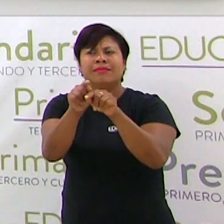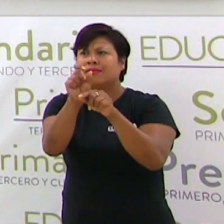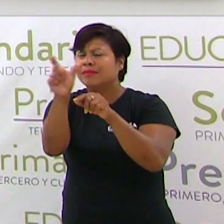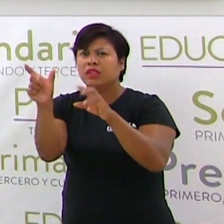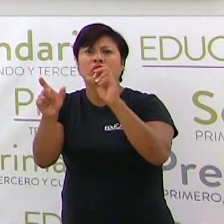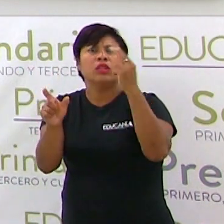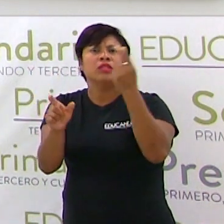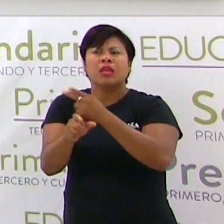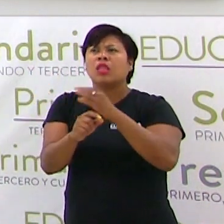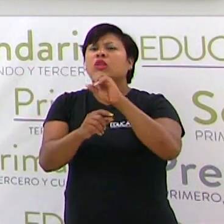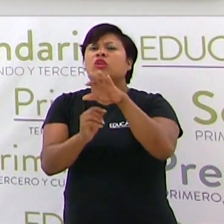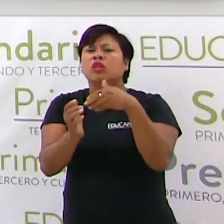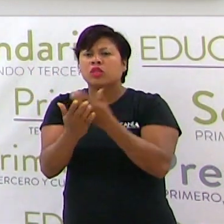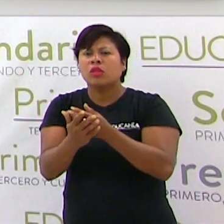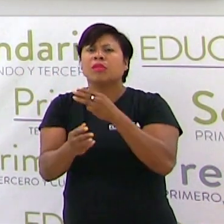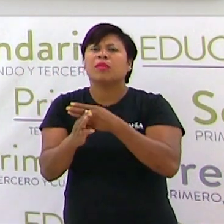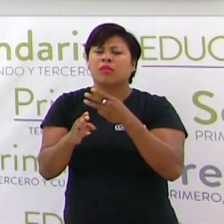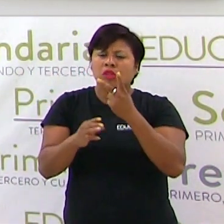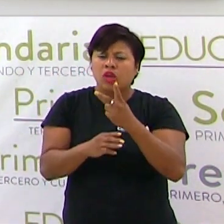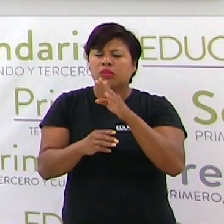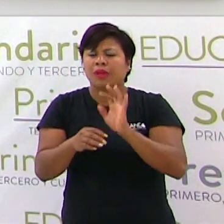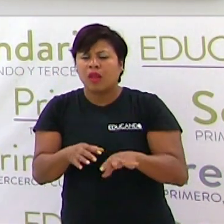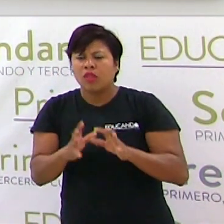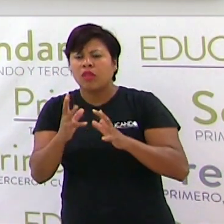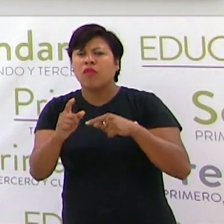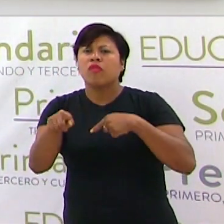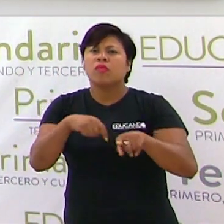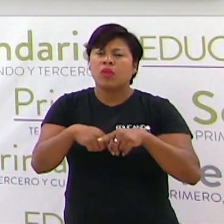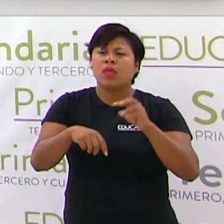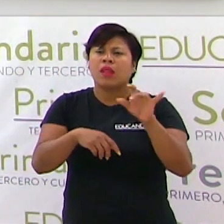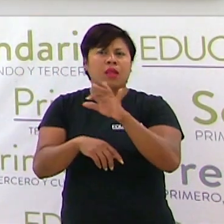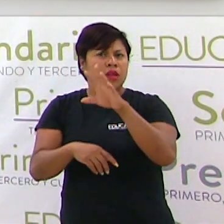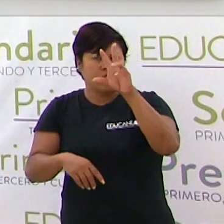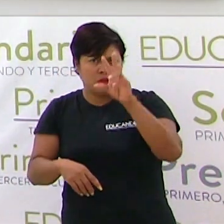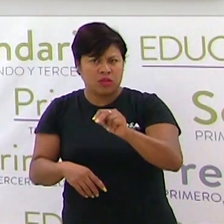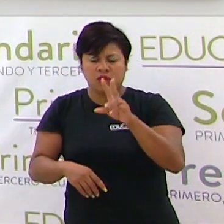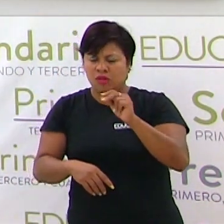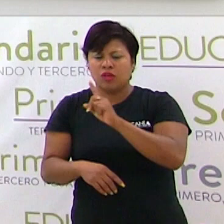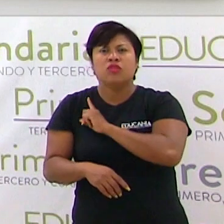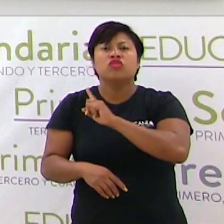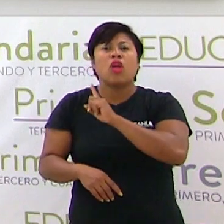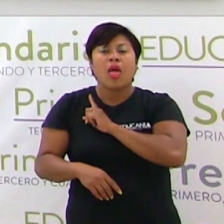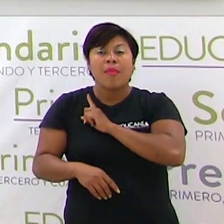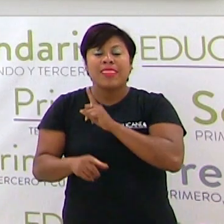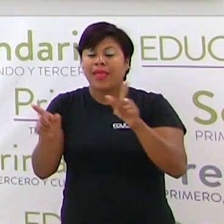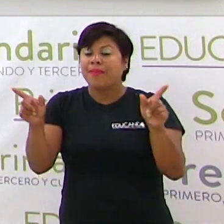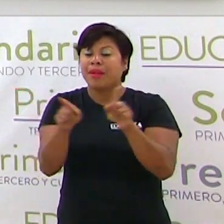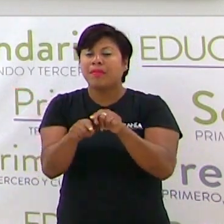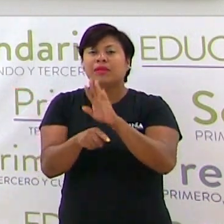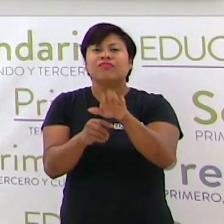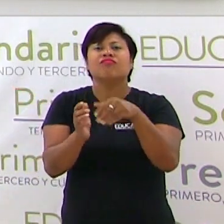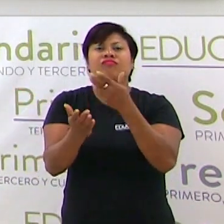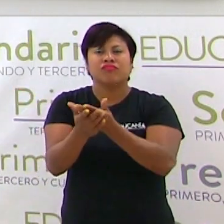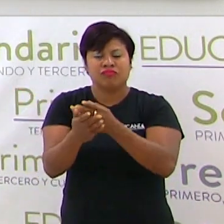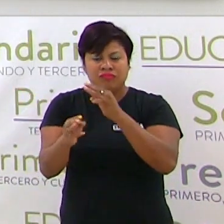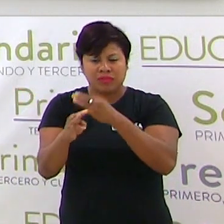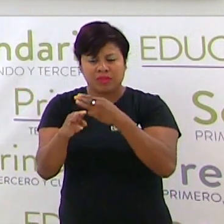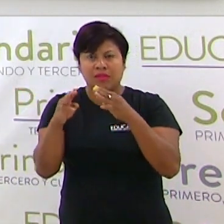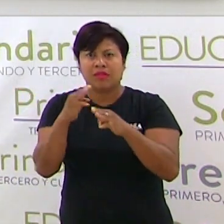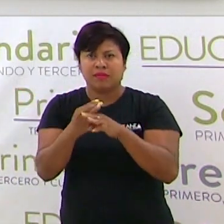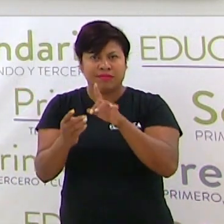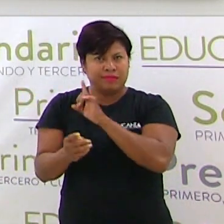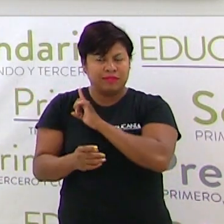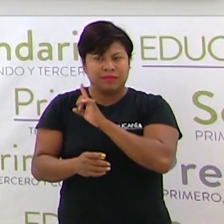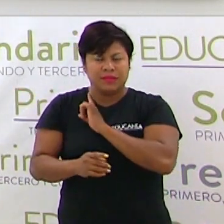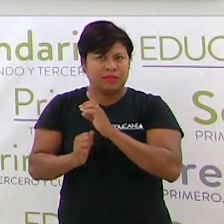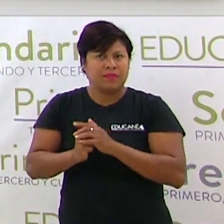que escribir solicitud de 2 balones de fútbol, de 2 balones de básquetbol, no, nada más brevemente solicitud de materiales, ese es